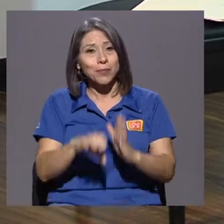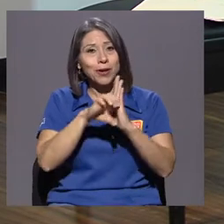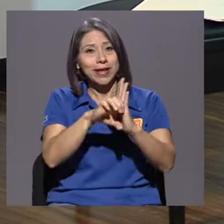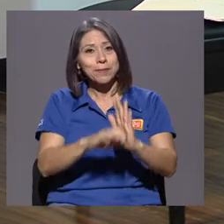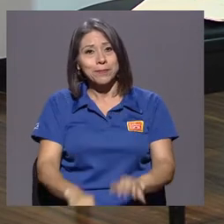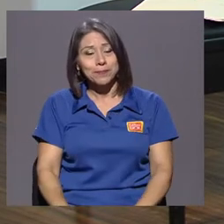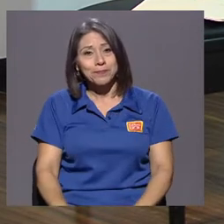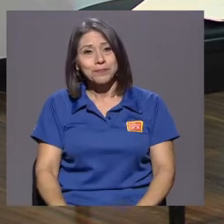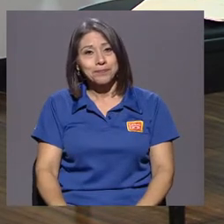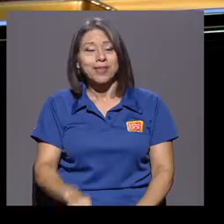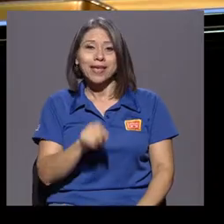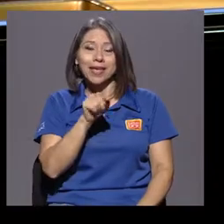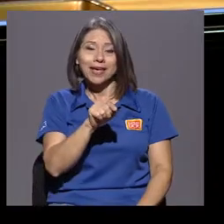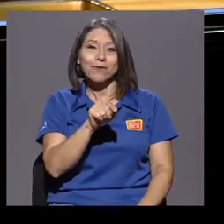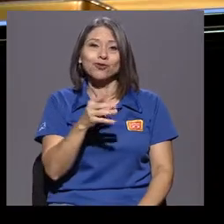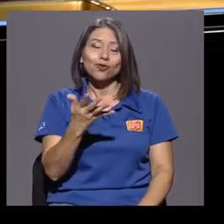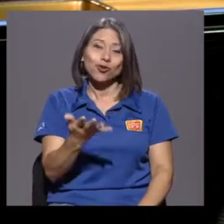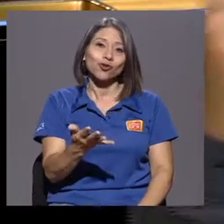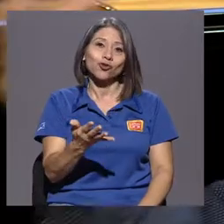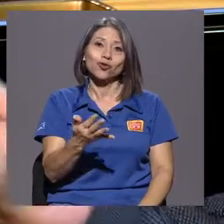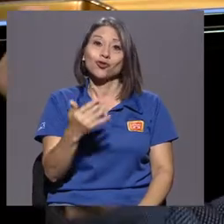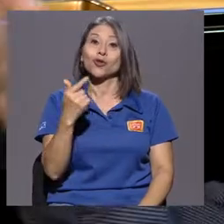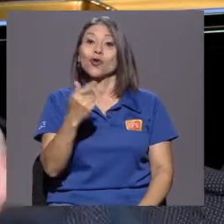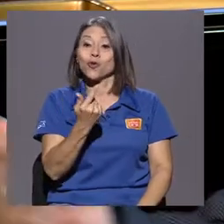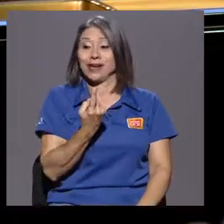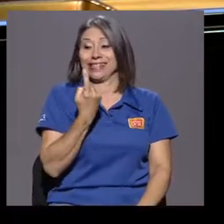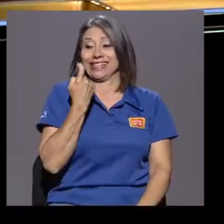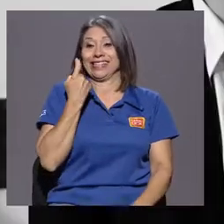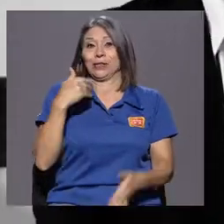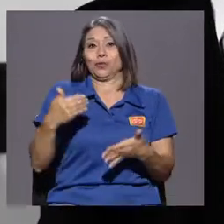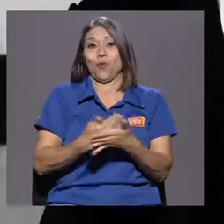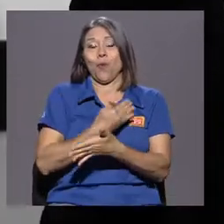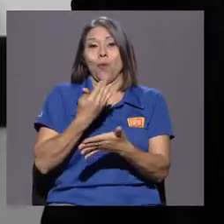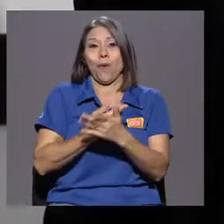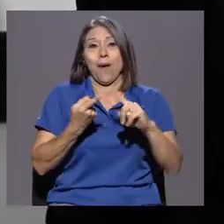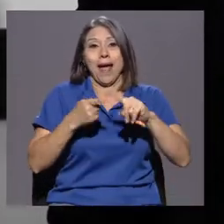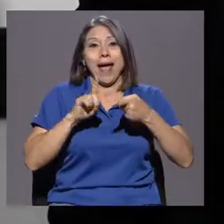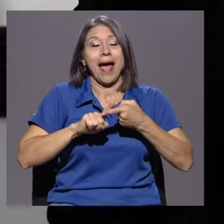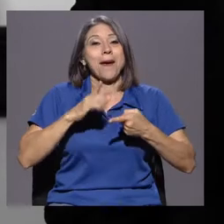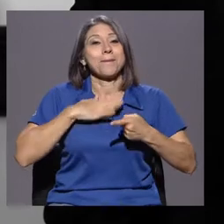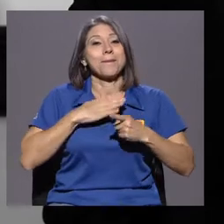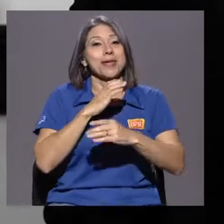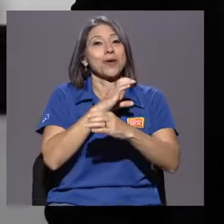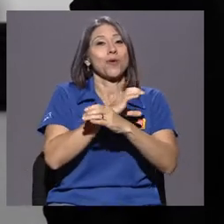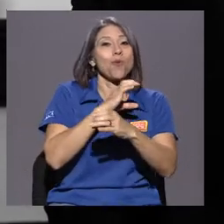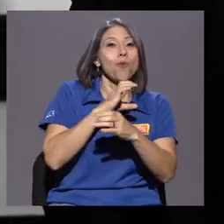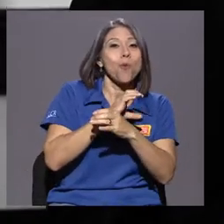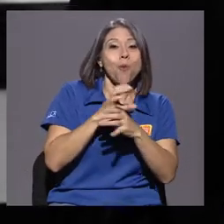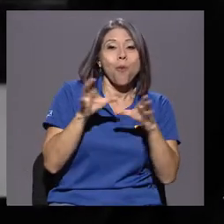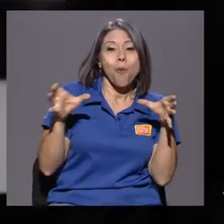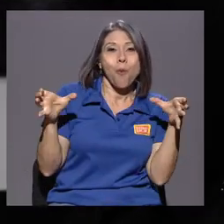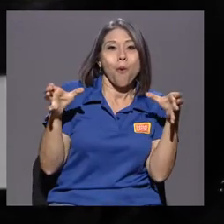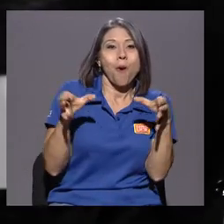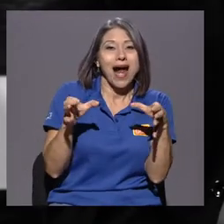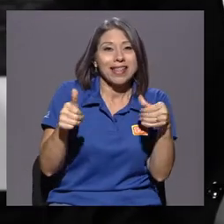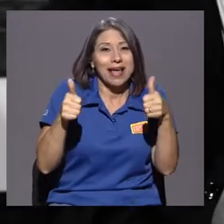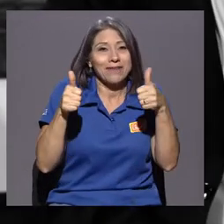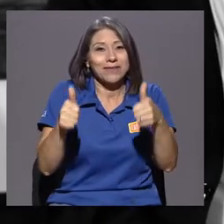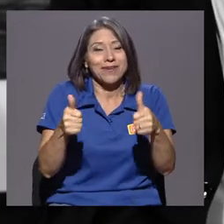ejemplo que eso es una una adquisición reciente a mí a mi guardia pretoriana de amigos selectos